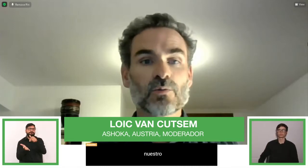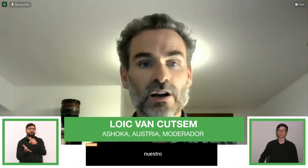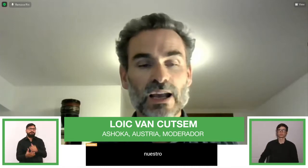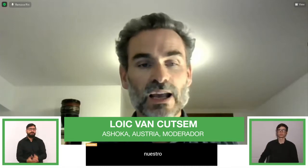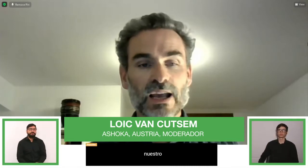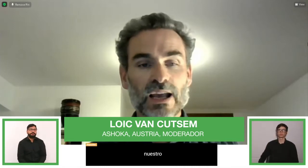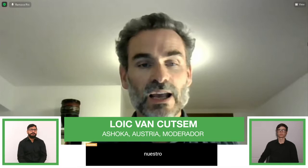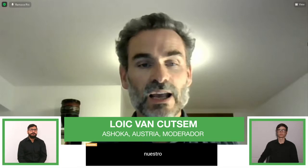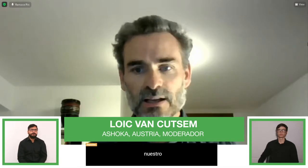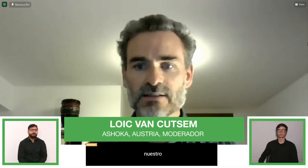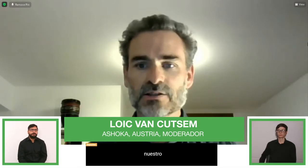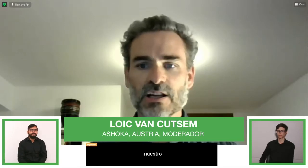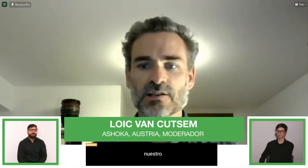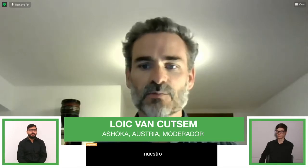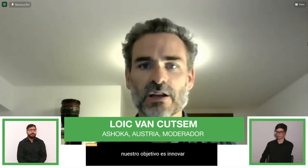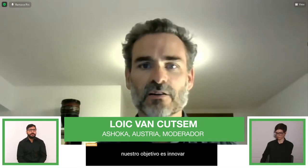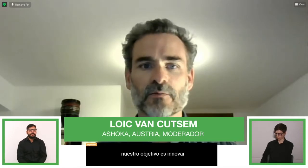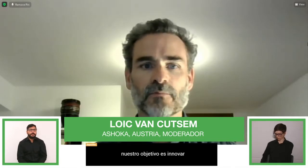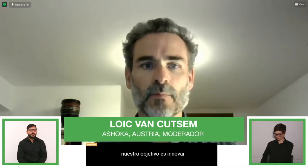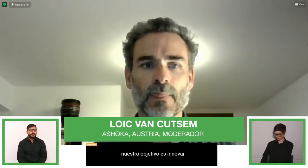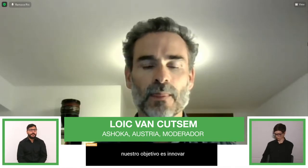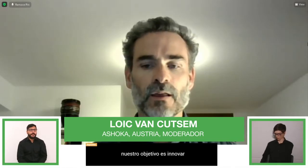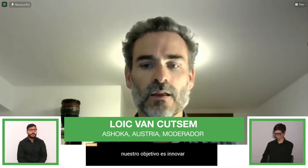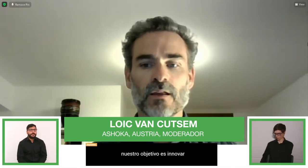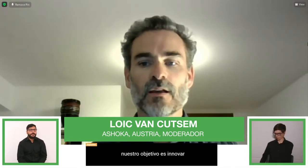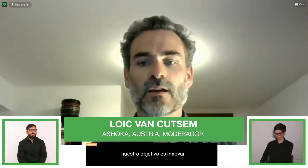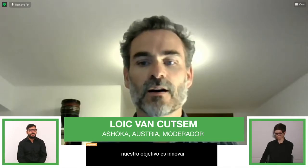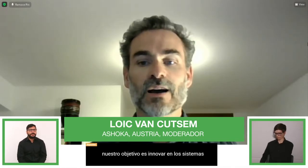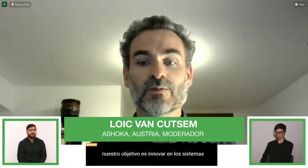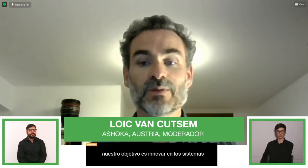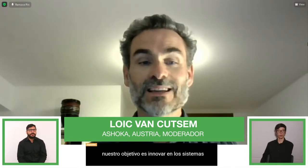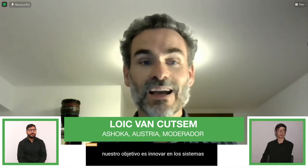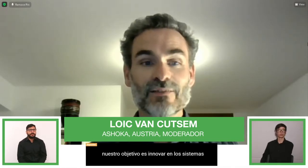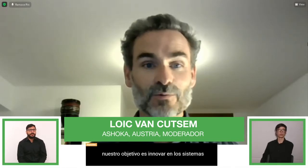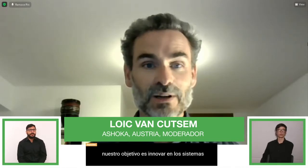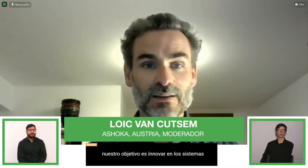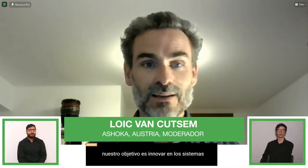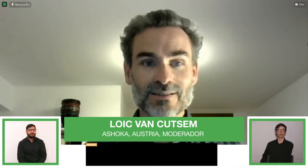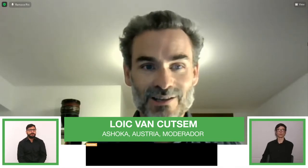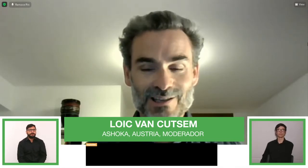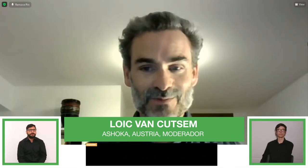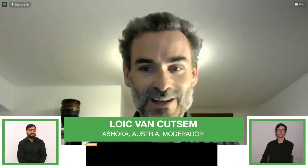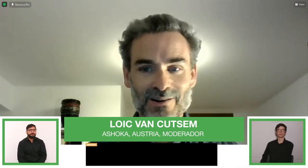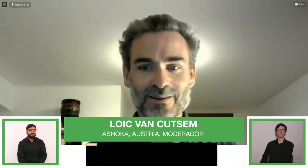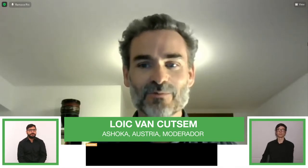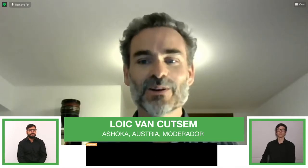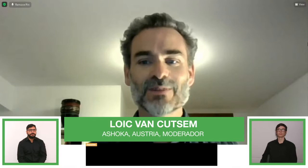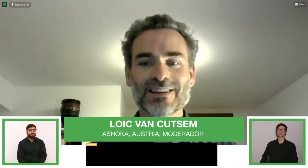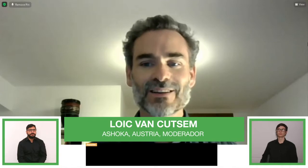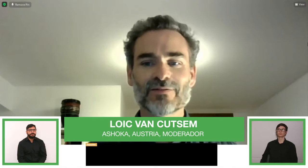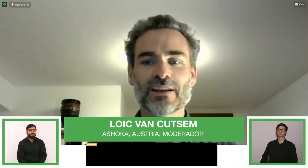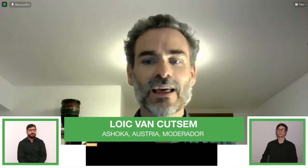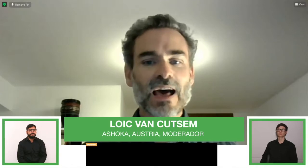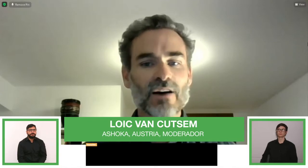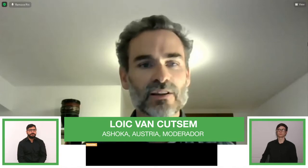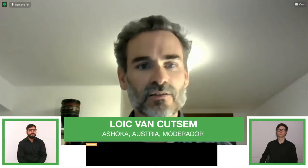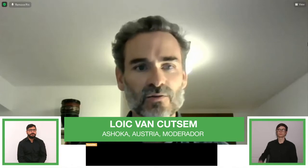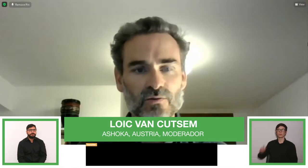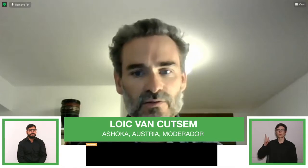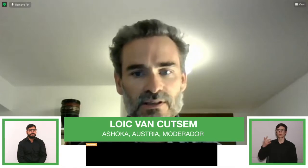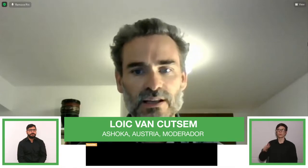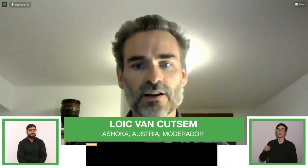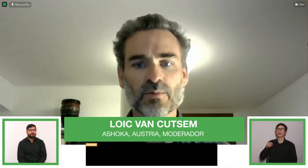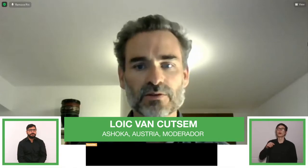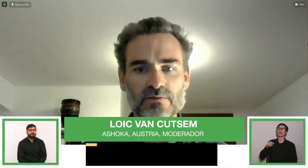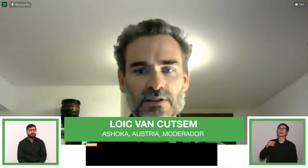Nuestra visión es estar en donde sea que haya un generador de cambio. Y decimos, todos somos